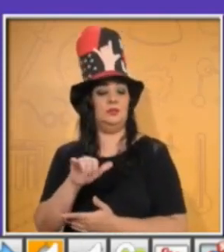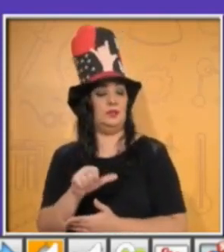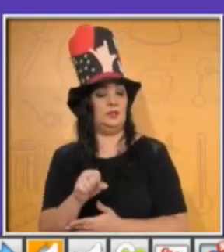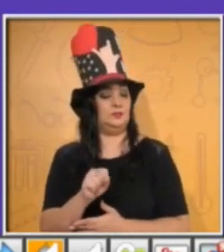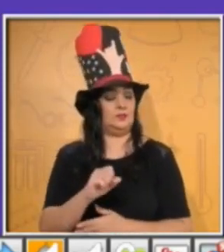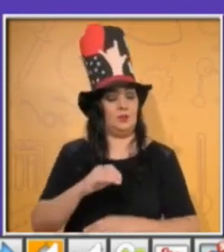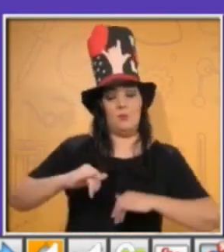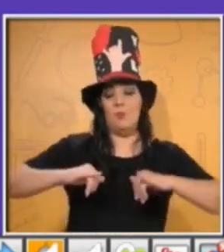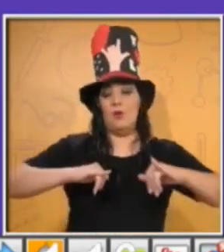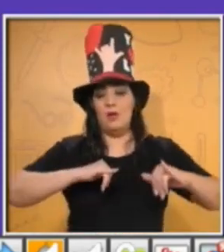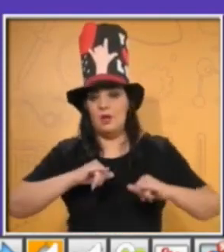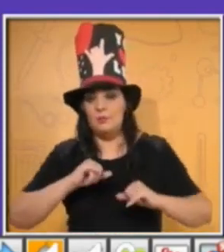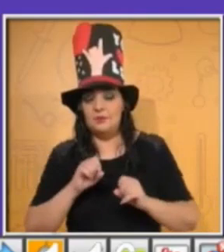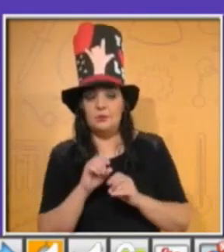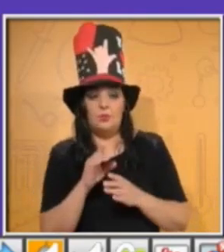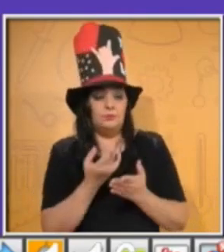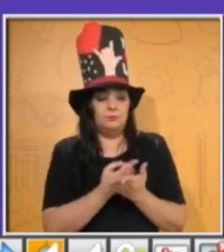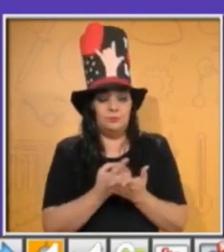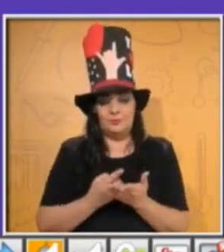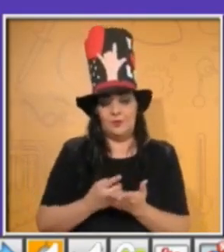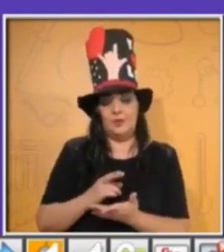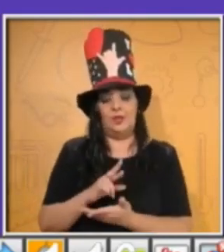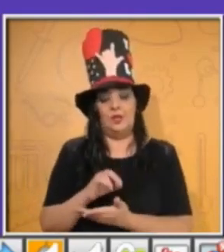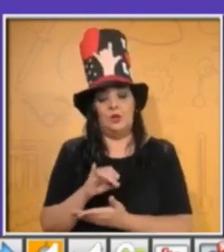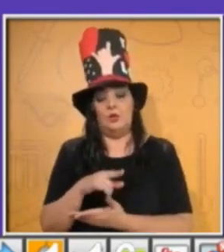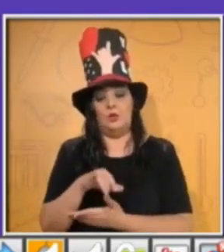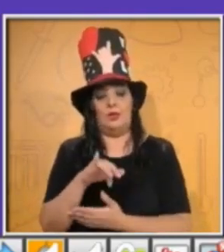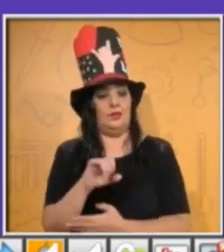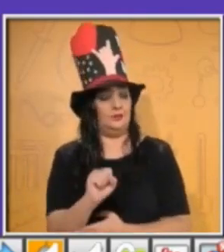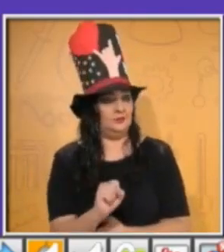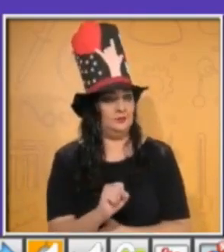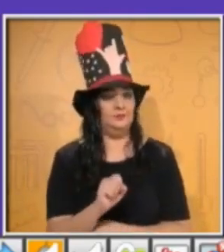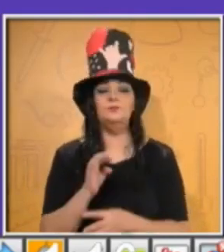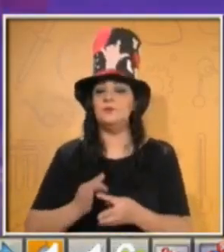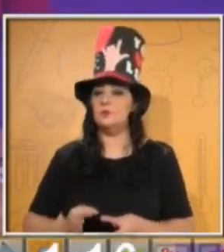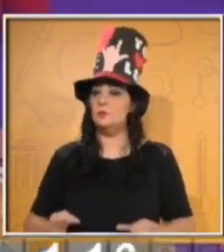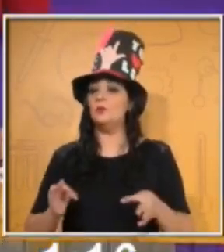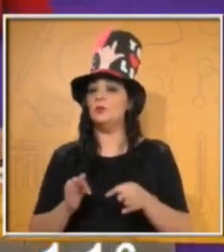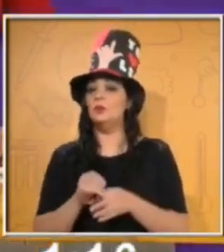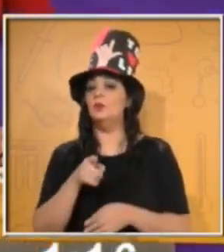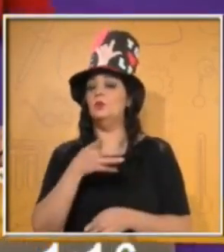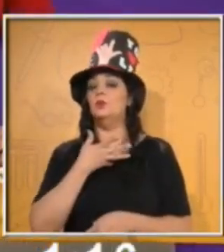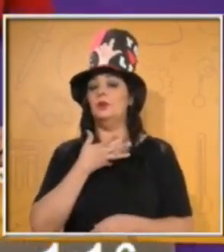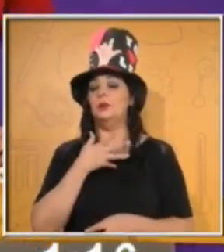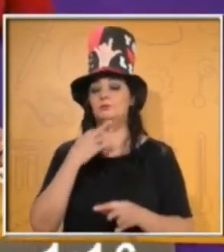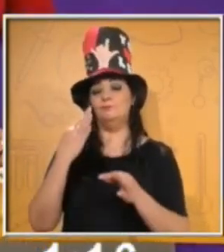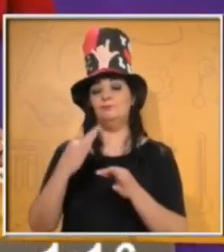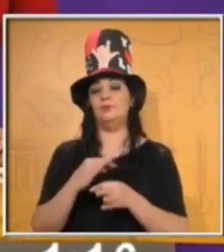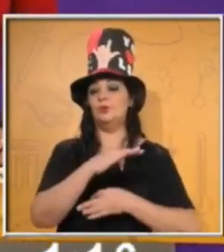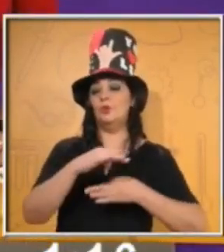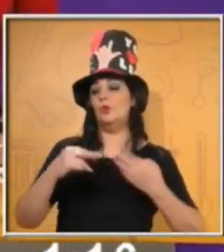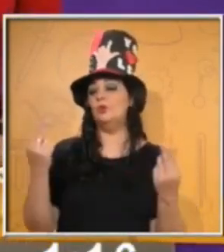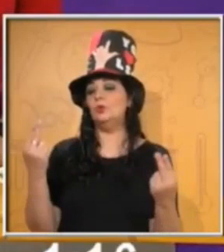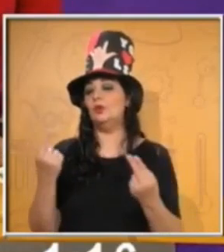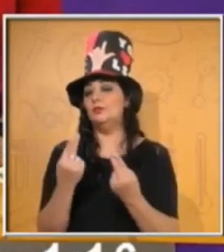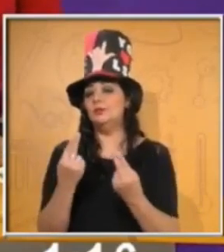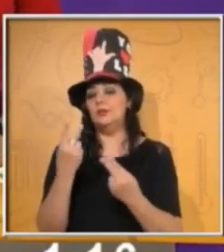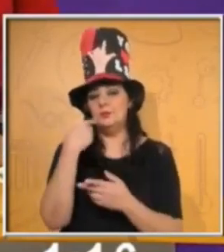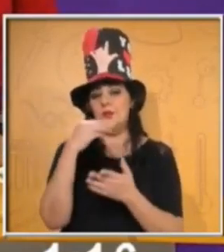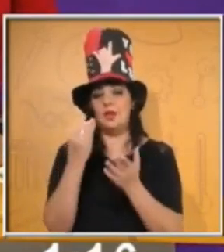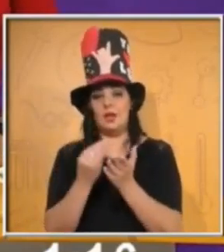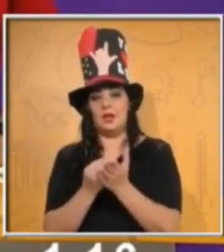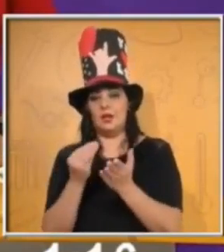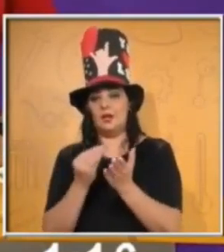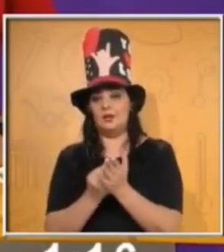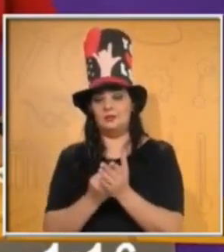mapas. Bien, es importante que tengas a la mano todos los materiales que vas a utilizar para esta clase. Hablamos de la carpeta de